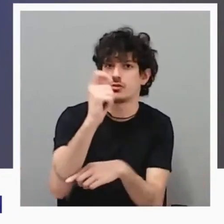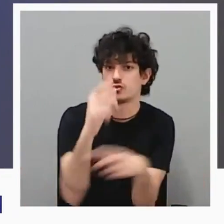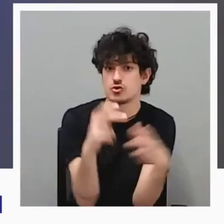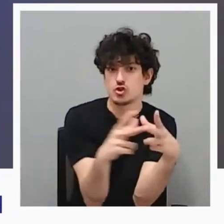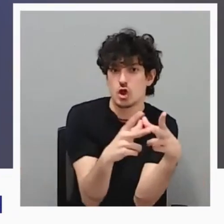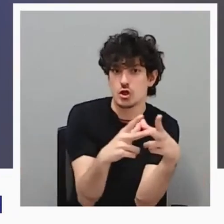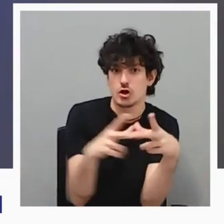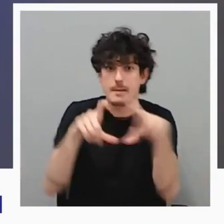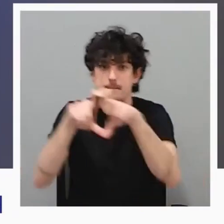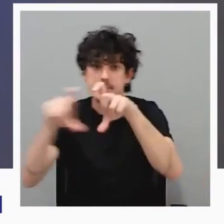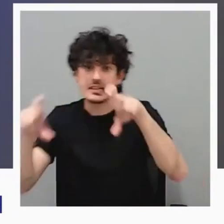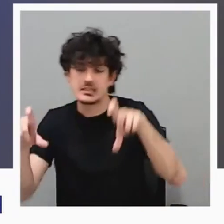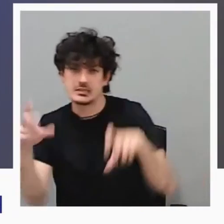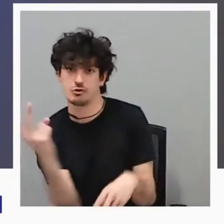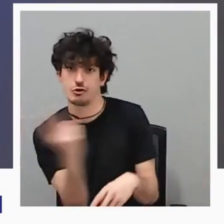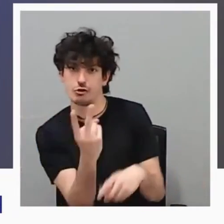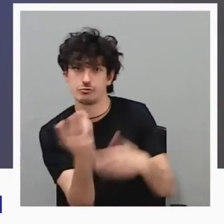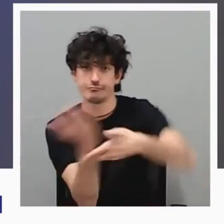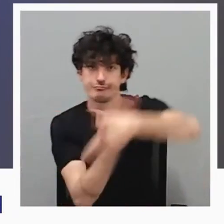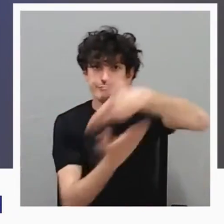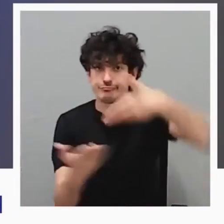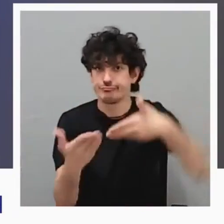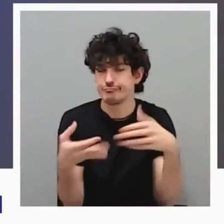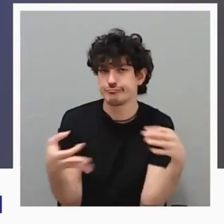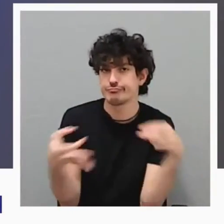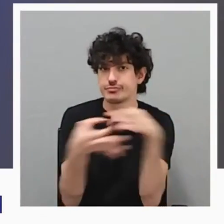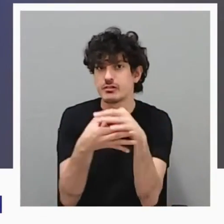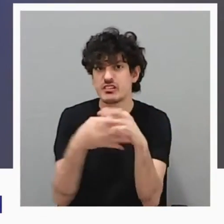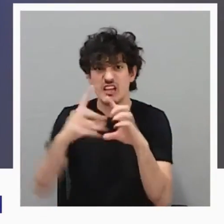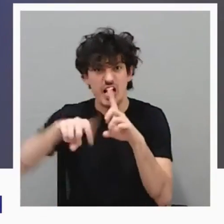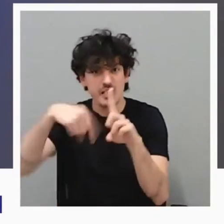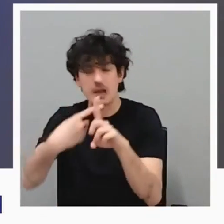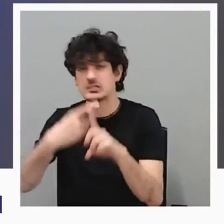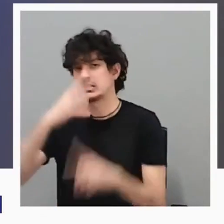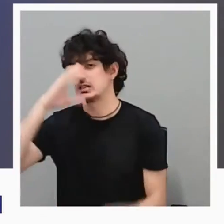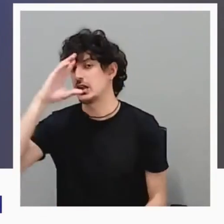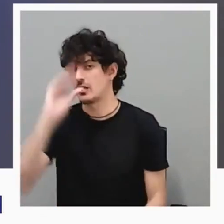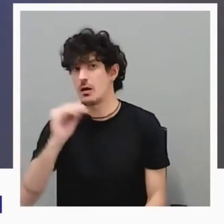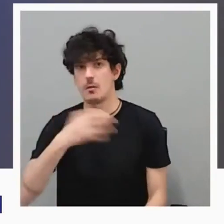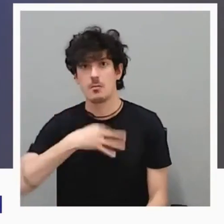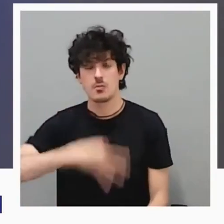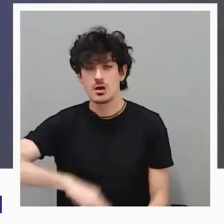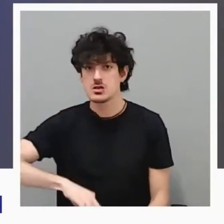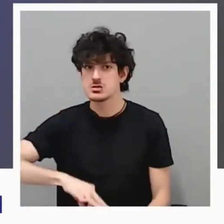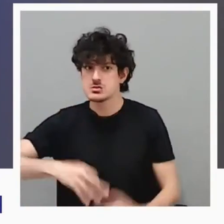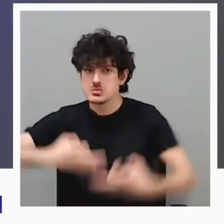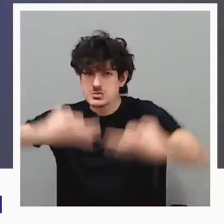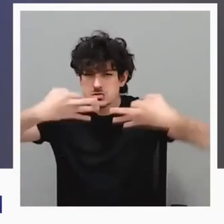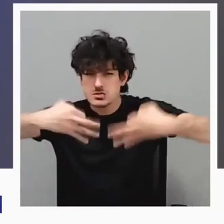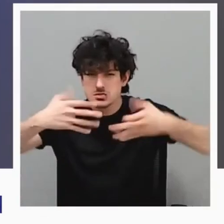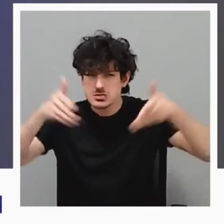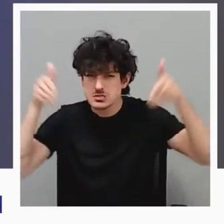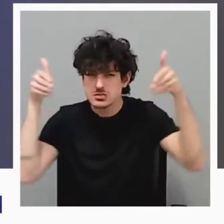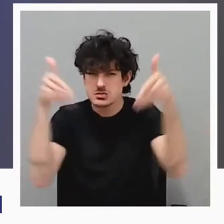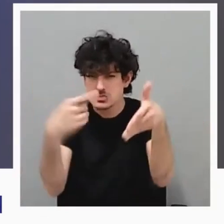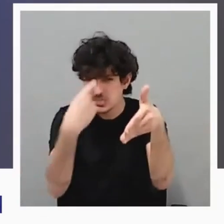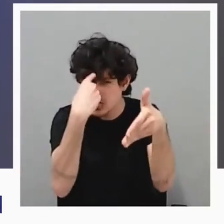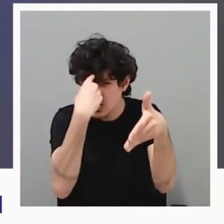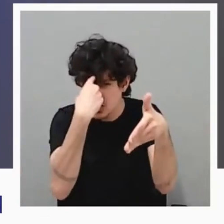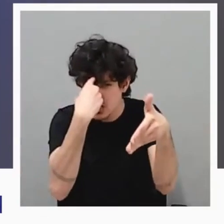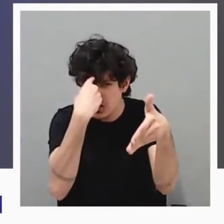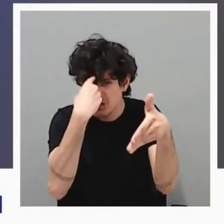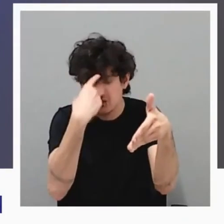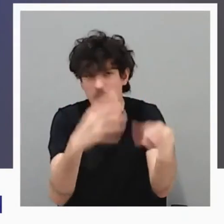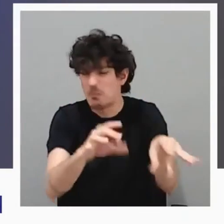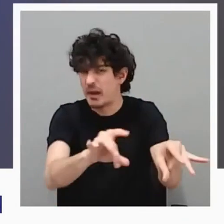socioempresariales, y tiene que ser inteligente, porque también podemos tener determinación obcecada, que no nos lleva a nada, pero la determinación inteligente es aquella que utiliza